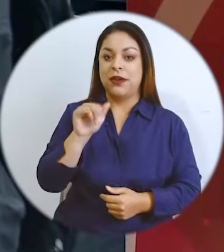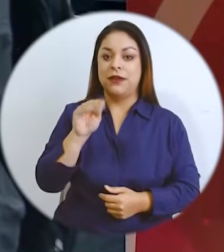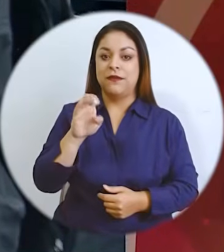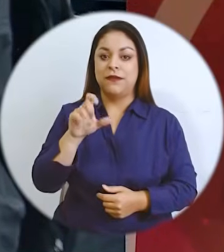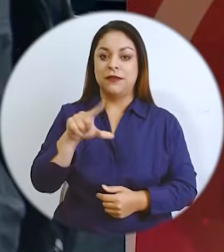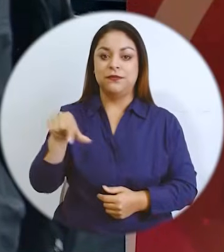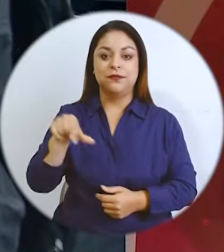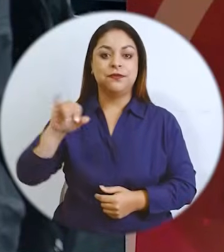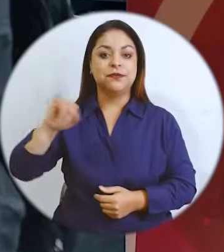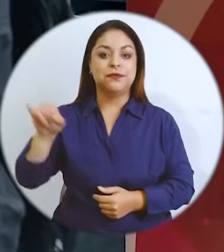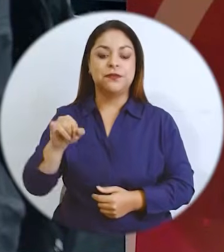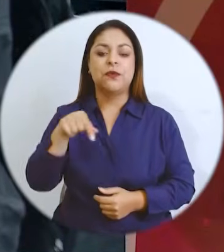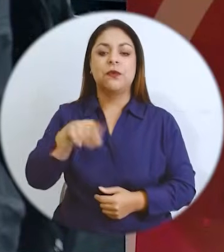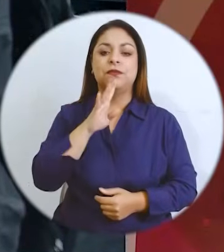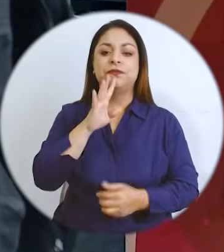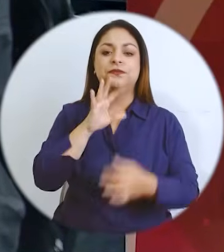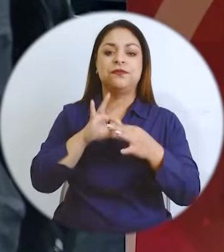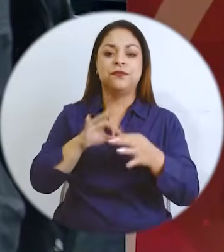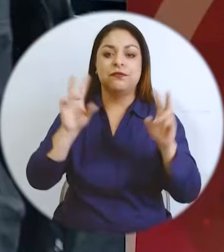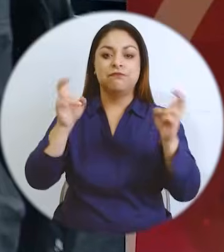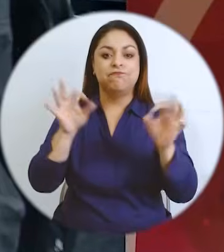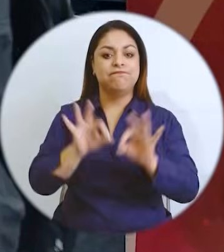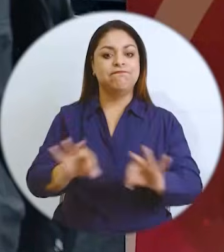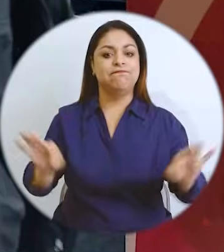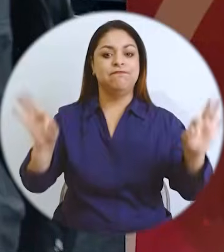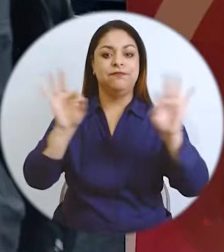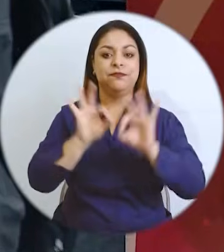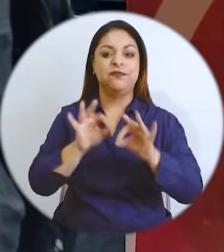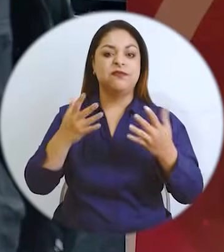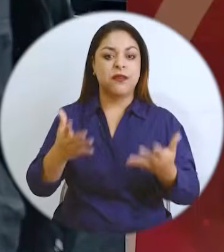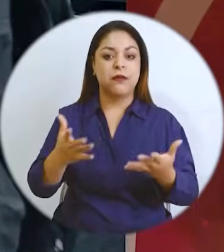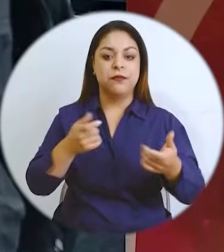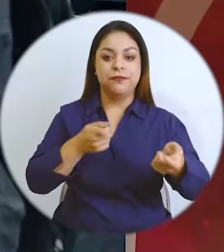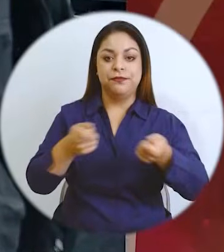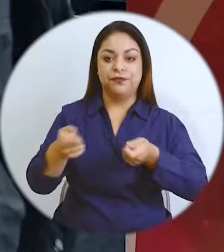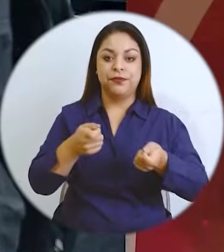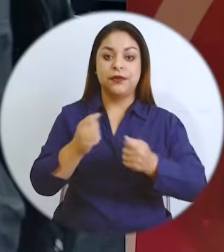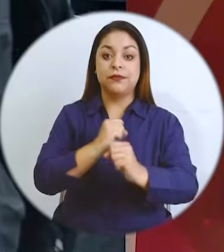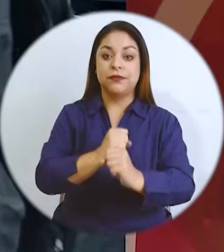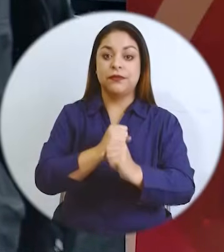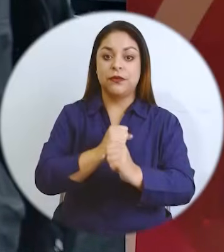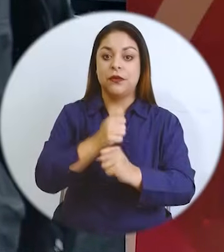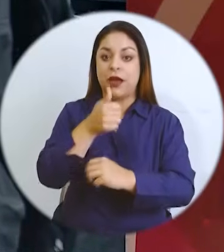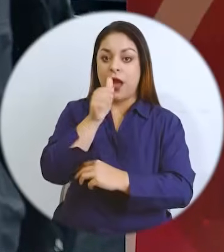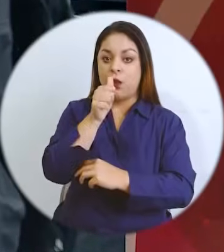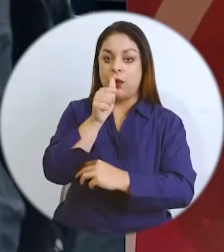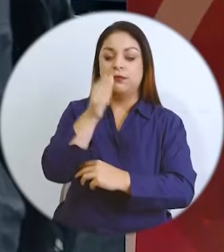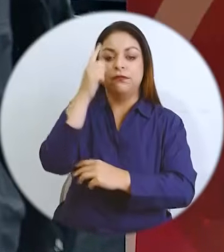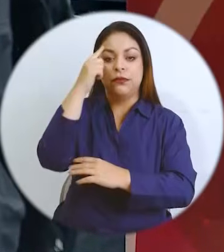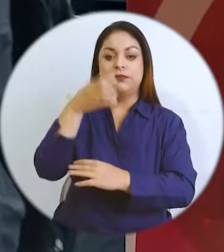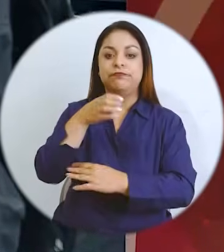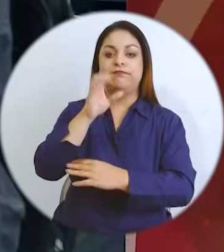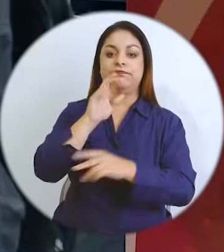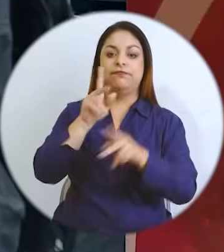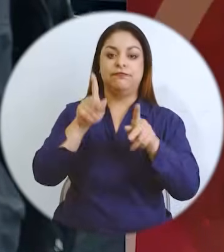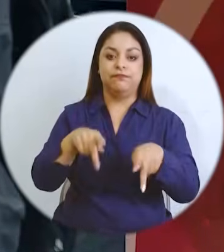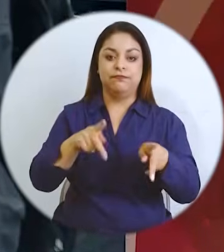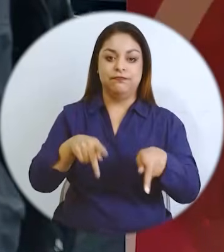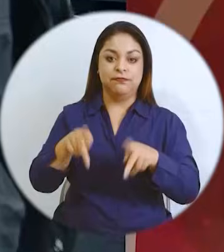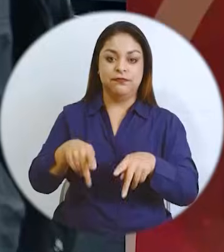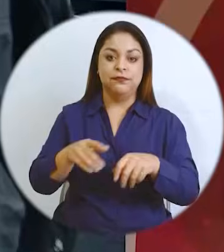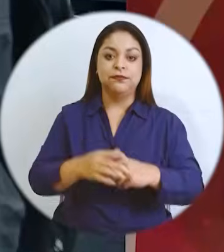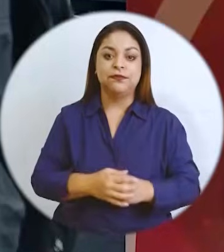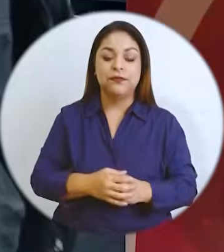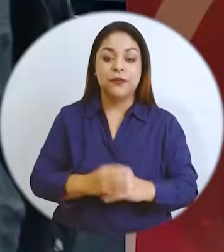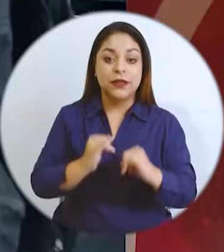a hablar sobre un tema relevante, vital: la gestión segura del agua para consumo humano.